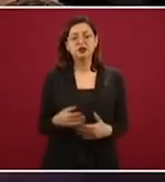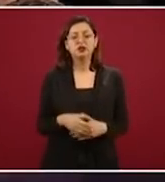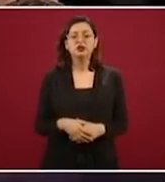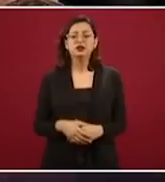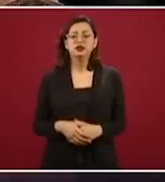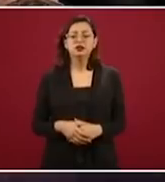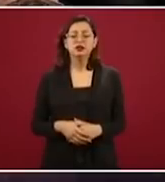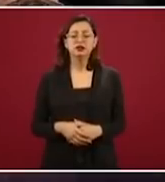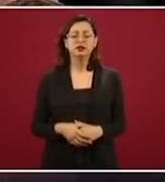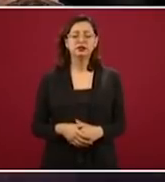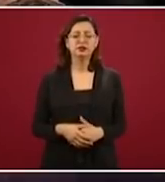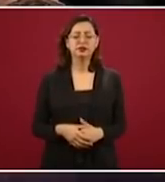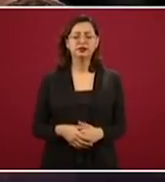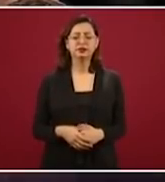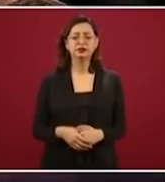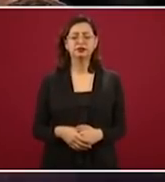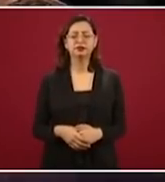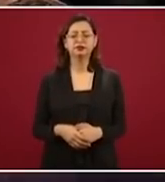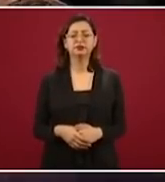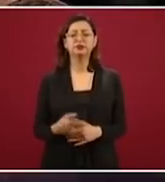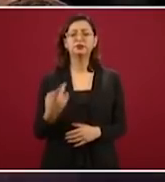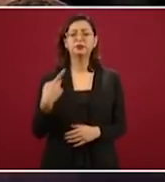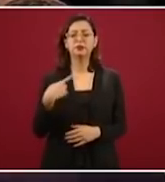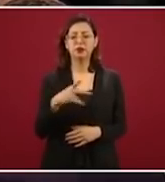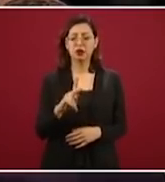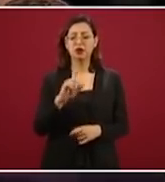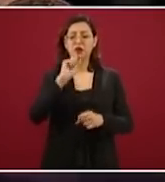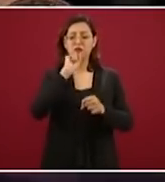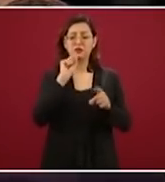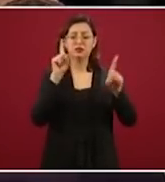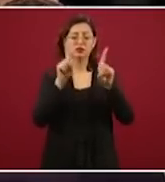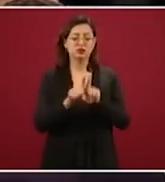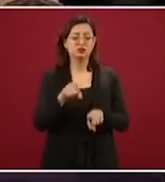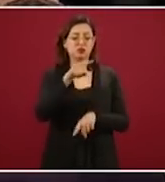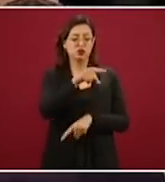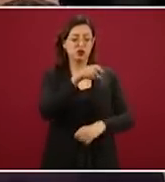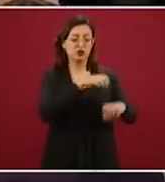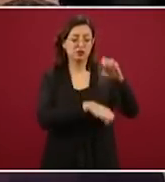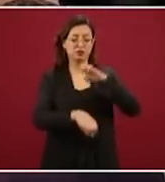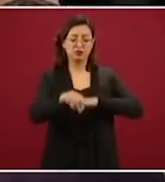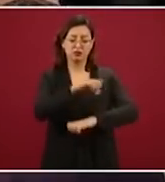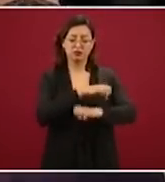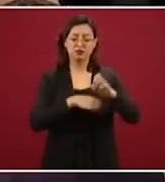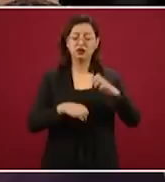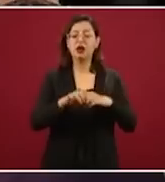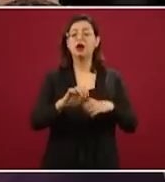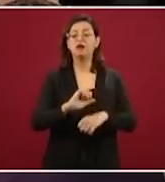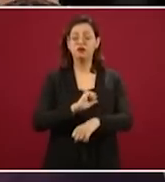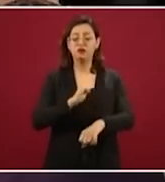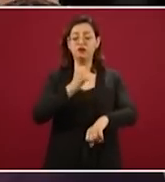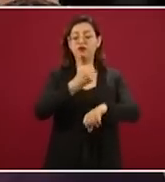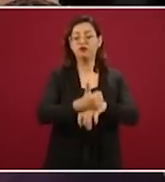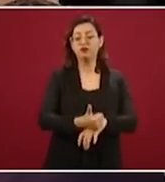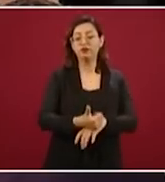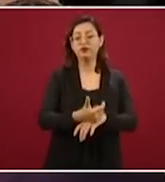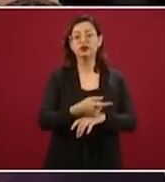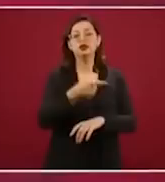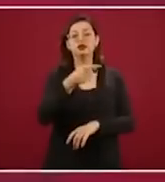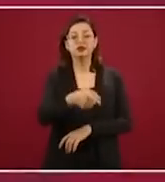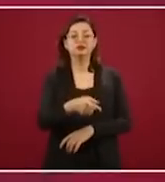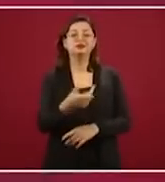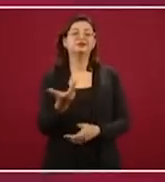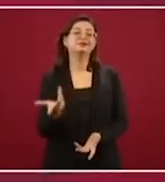para instalar la planta se les dio crédito de Nacional